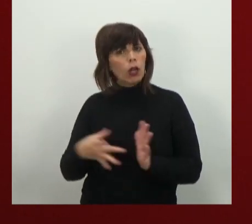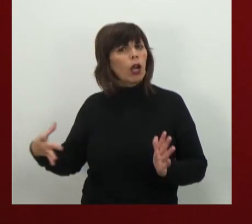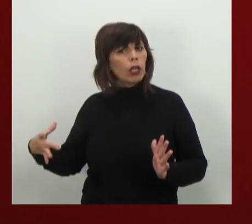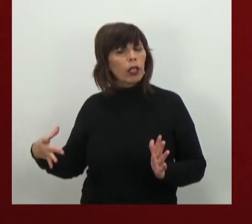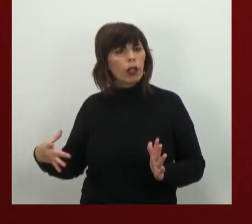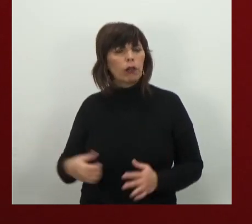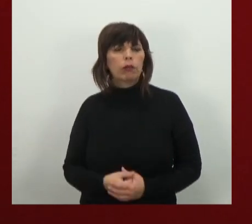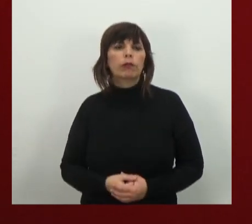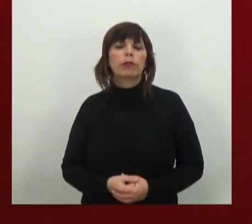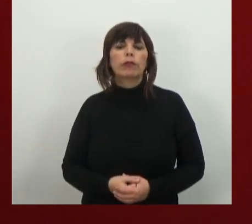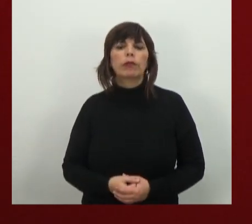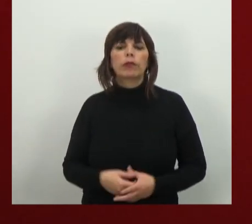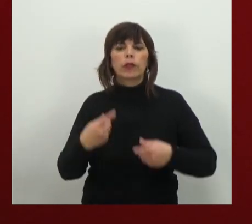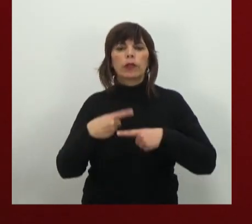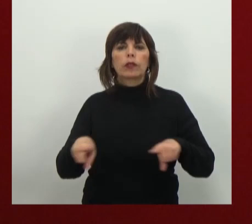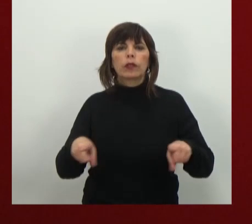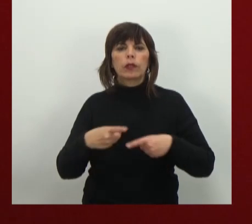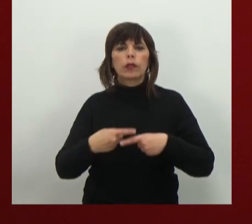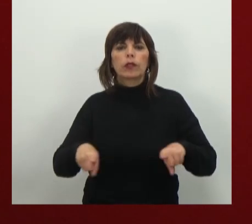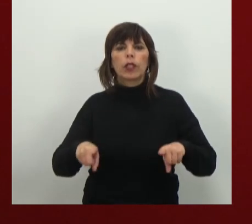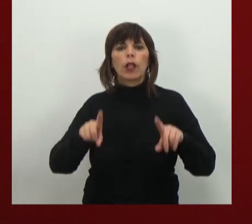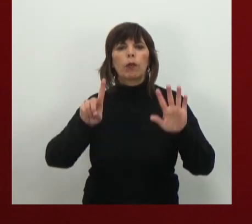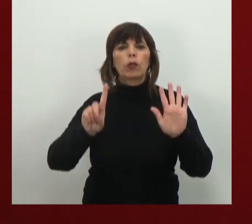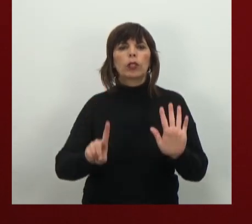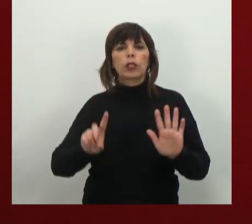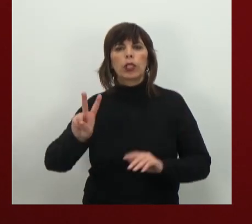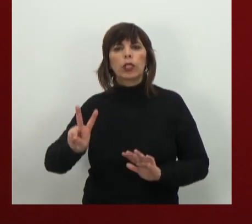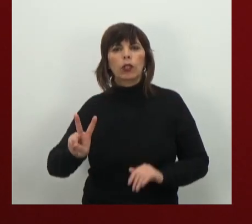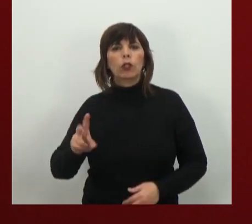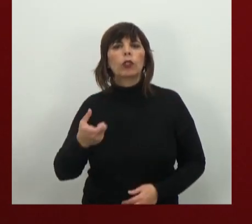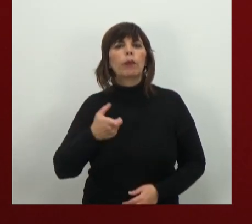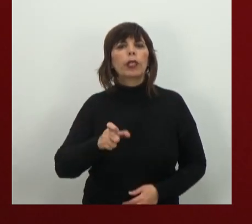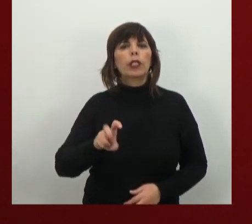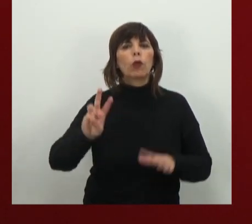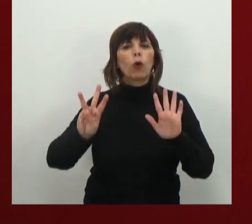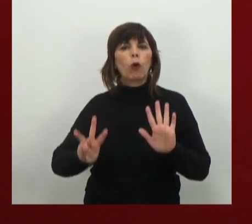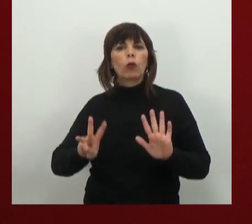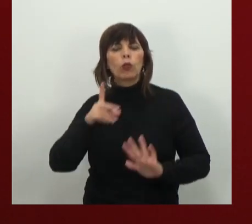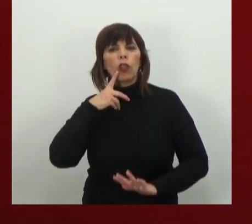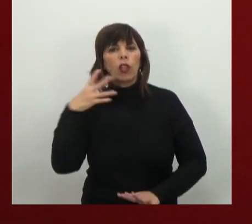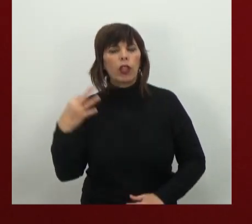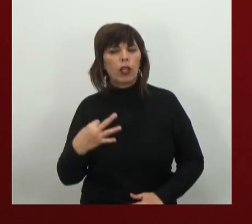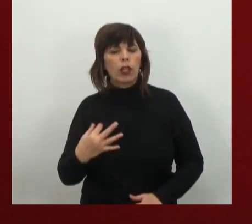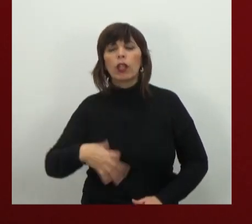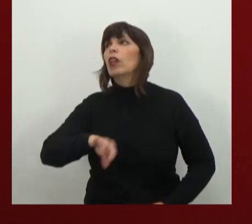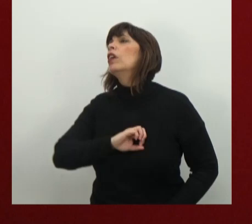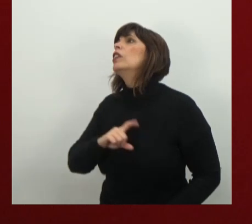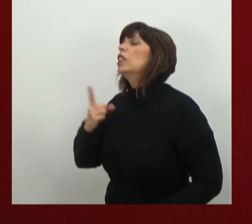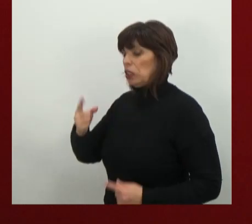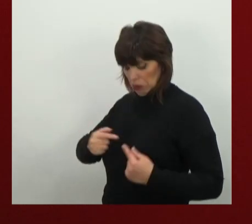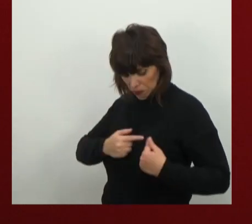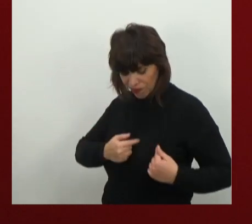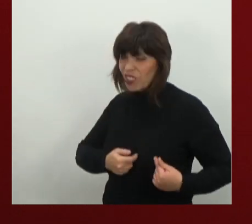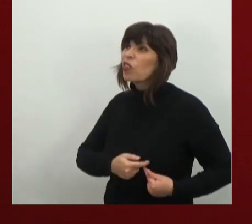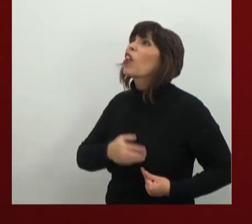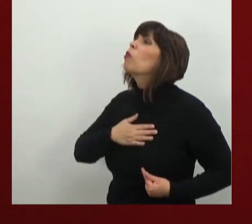Salmo 68, o mejor dicho, 62:8, dice: Señor, yo derramo mi corazón delante